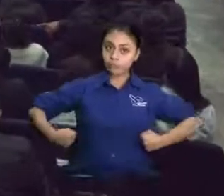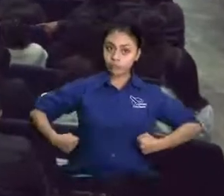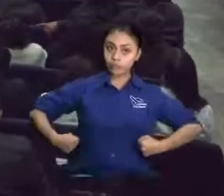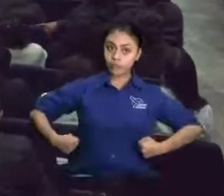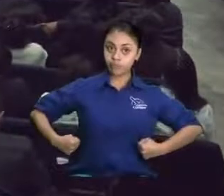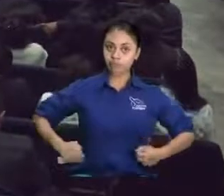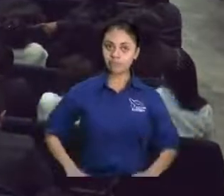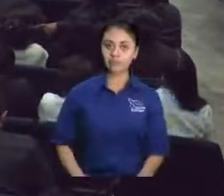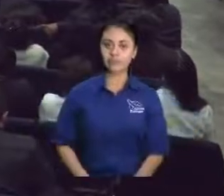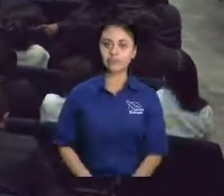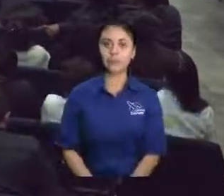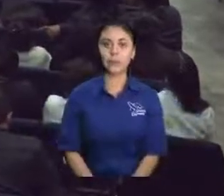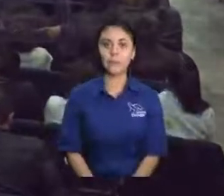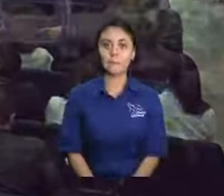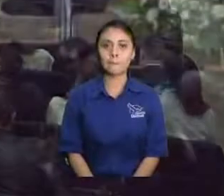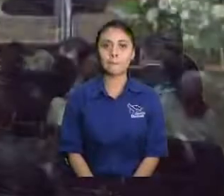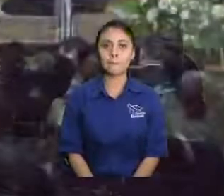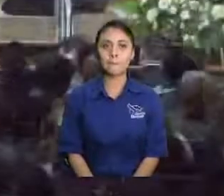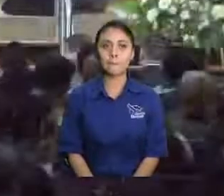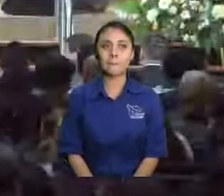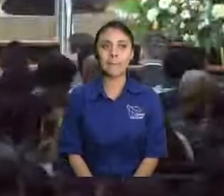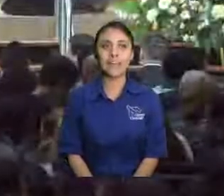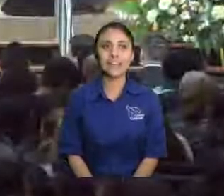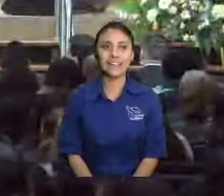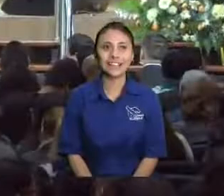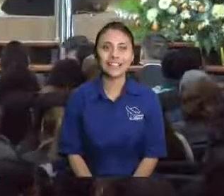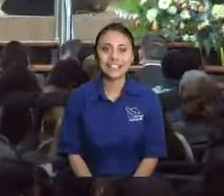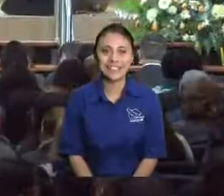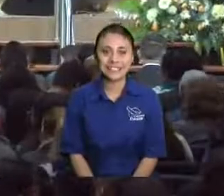hermano Jesurún, el hermano.